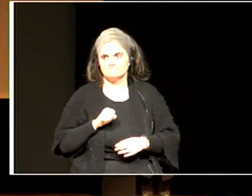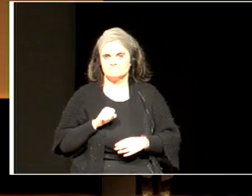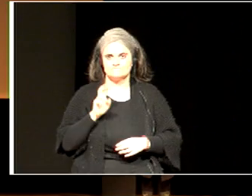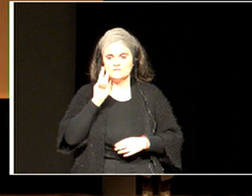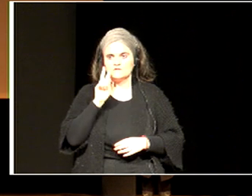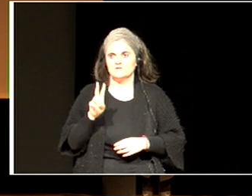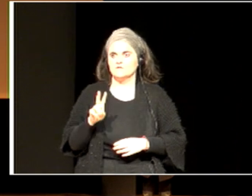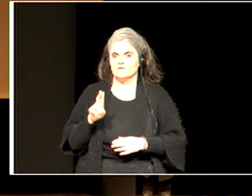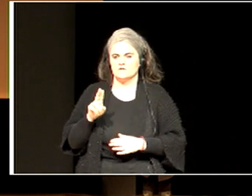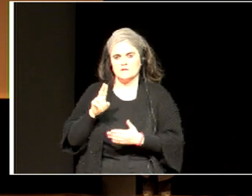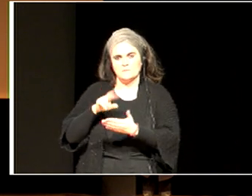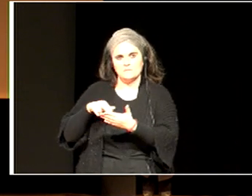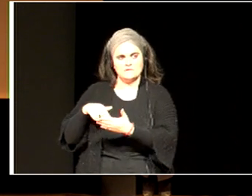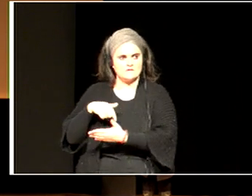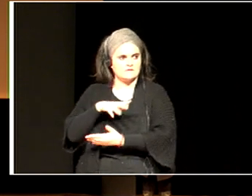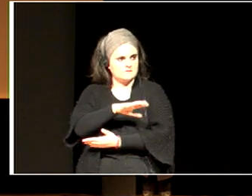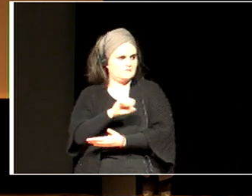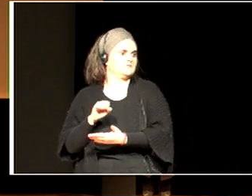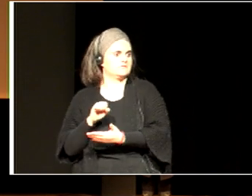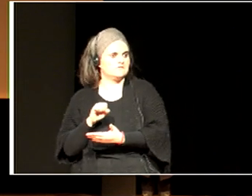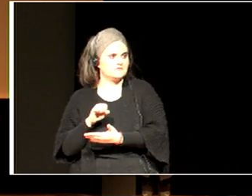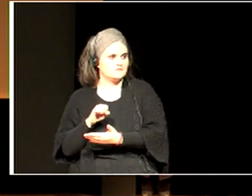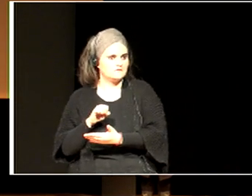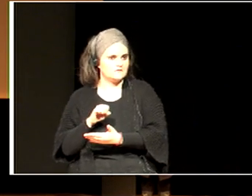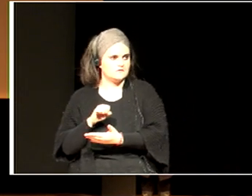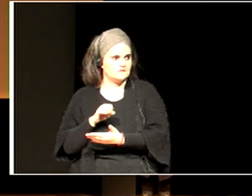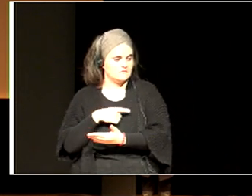un pasmo o se hace de box yo que sé